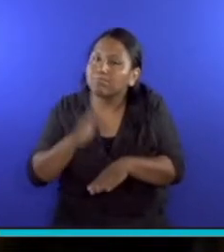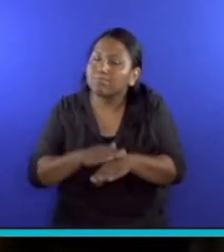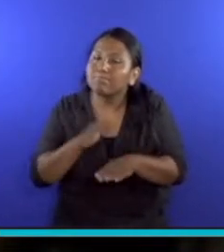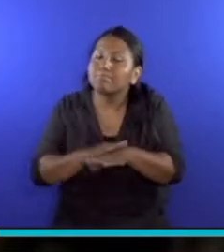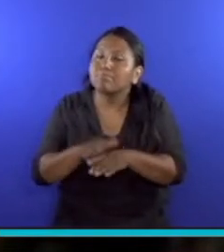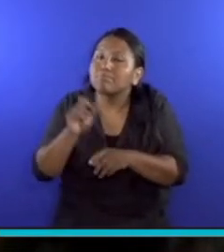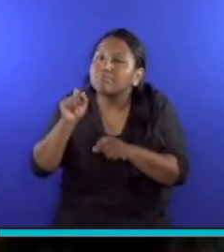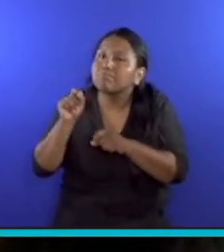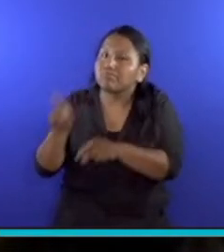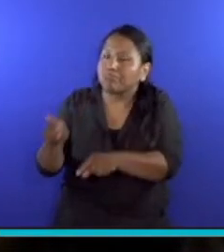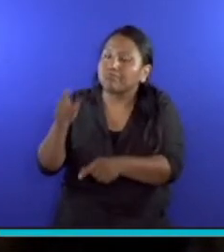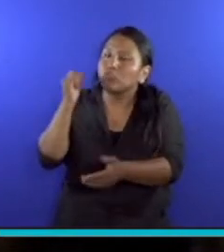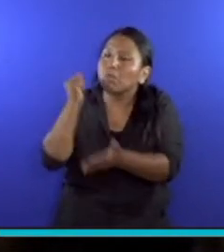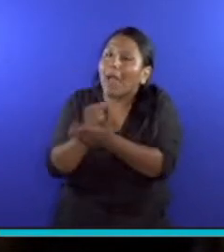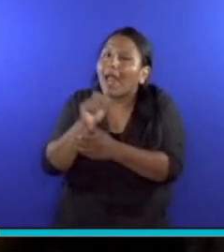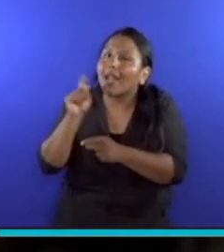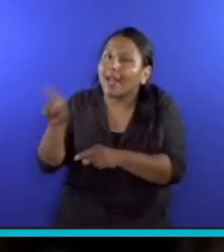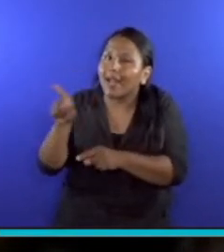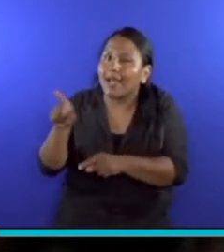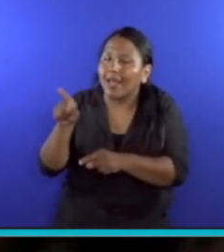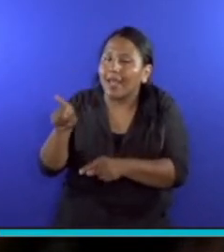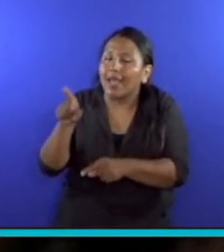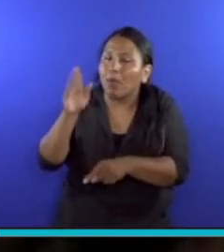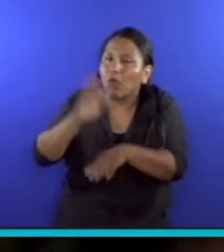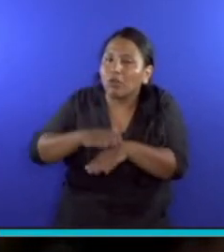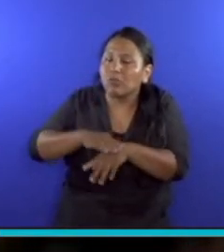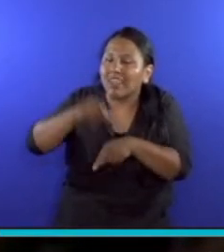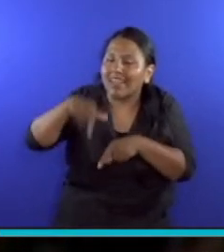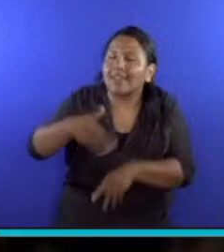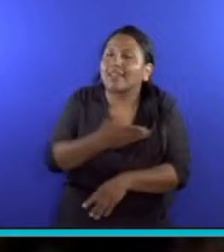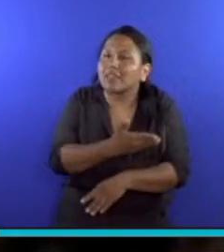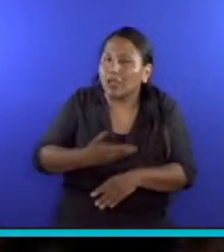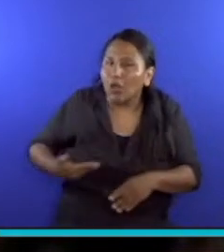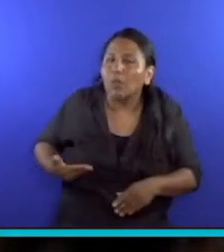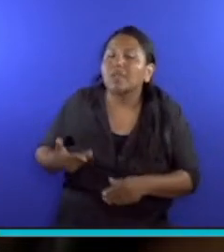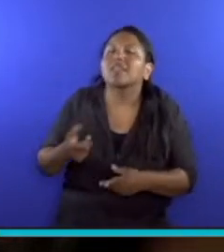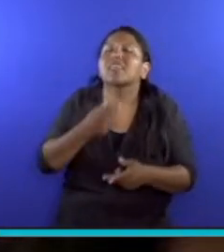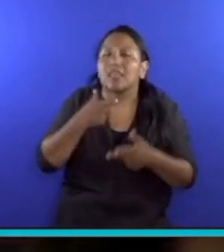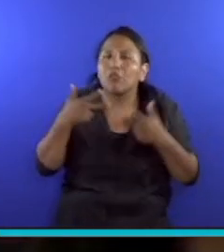como responsable en este gobierno y que los quiero mencionar